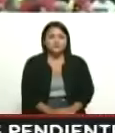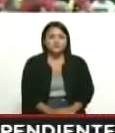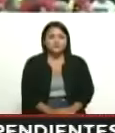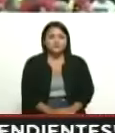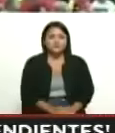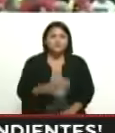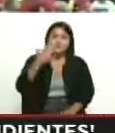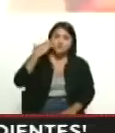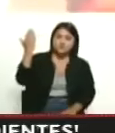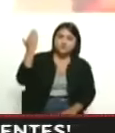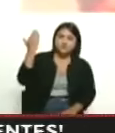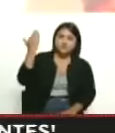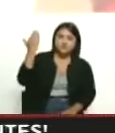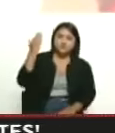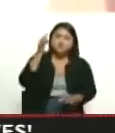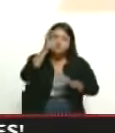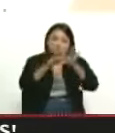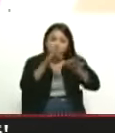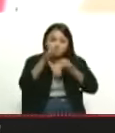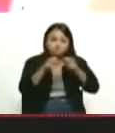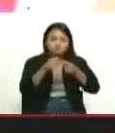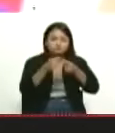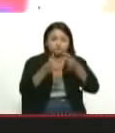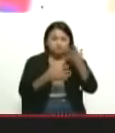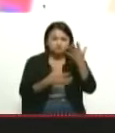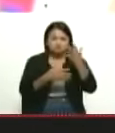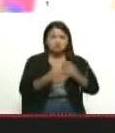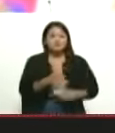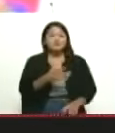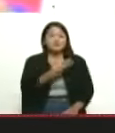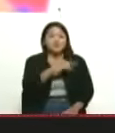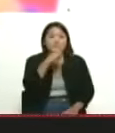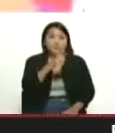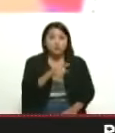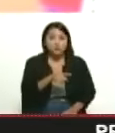Bueno, ahí está la instrucción. Llamado a la violencia.